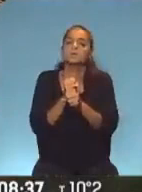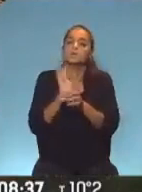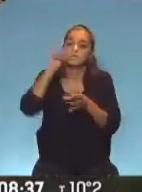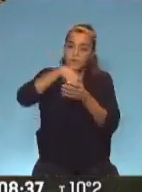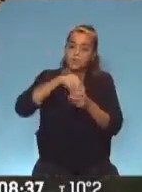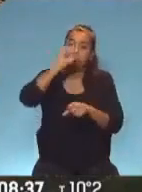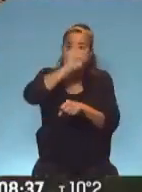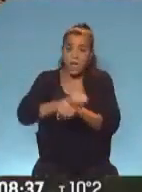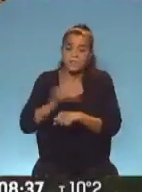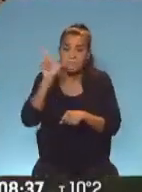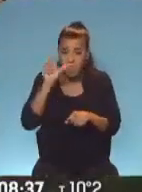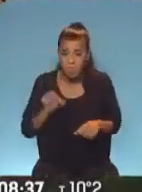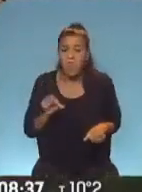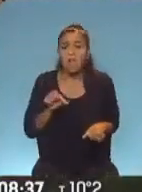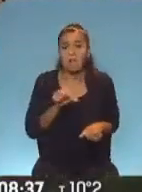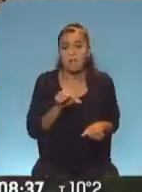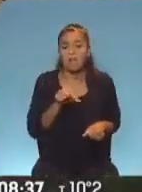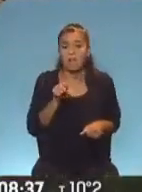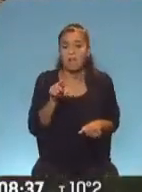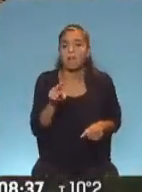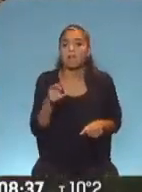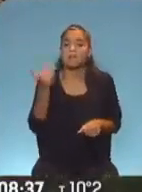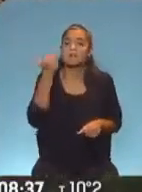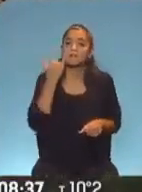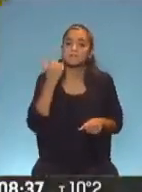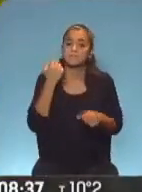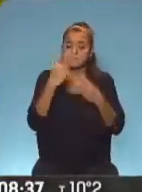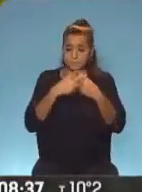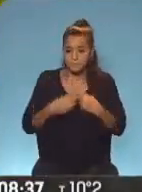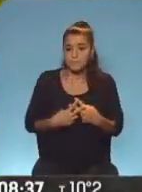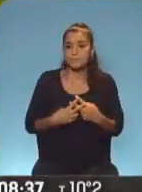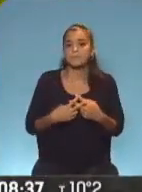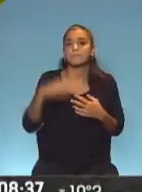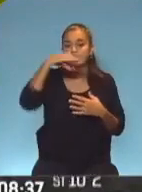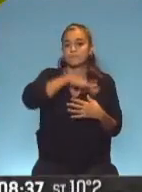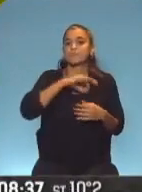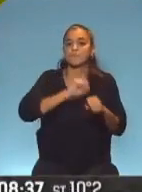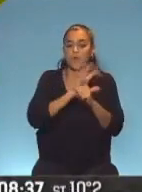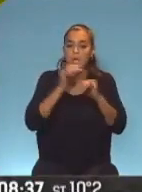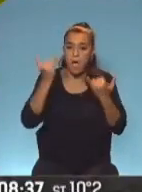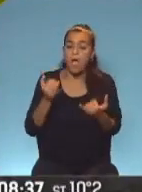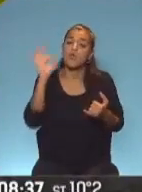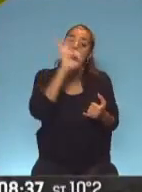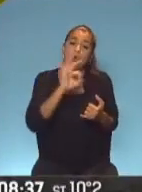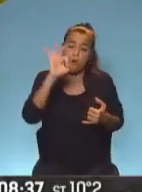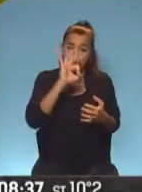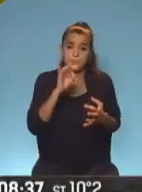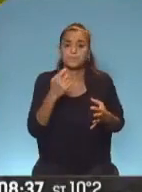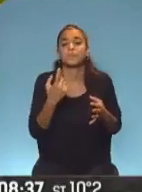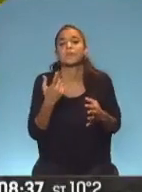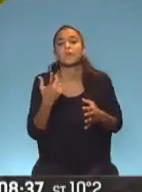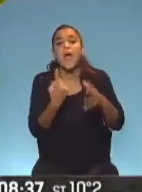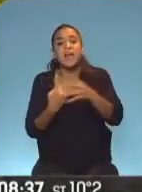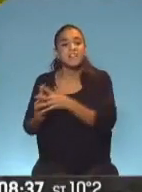cárceles federales que han sido diagnosticados con coronavirus o que se encuentran cumpliendo una situación